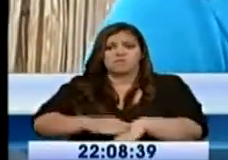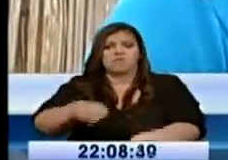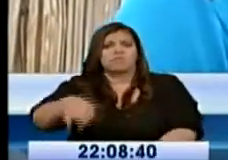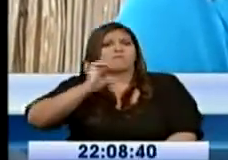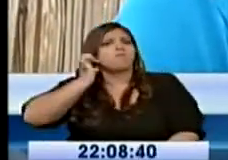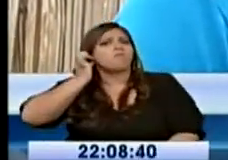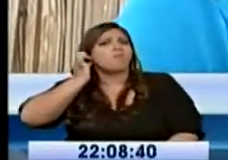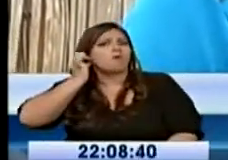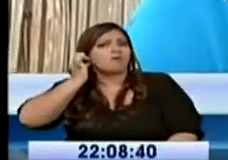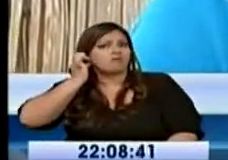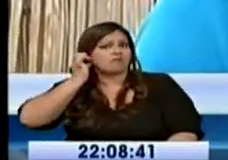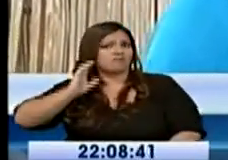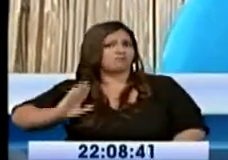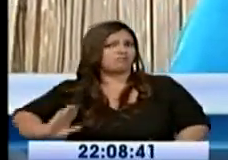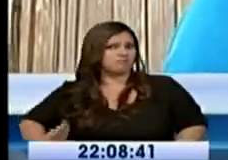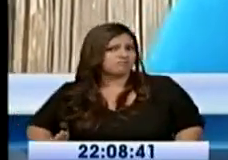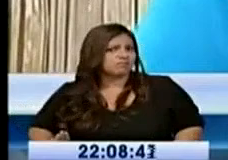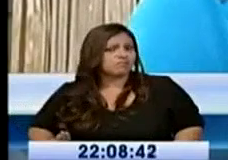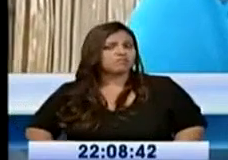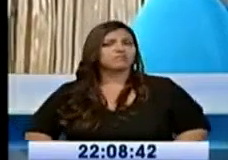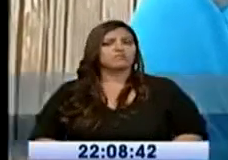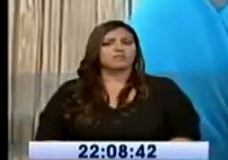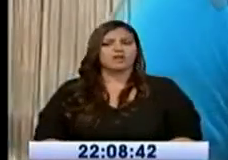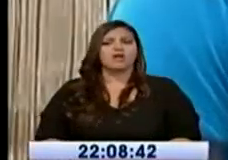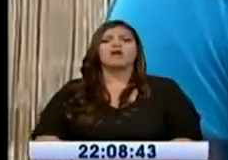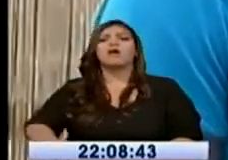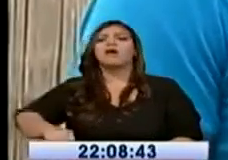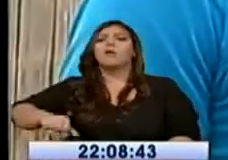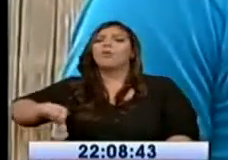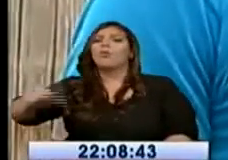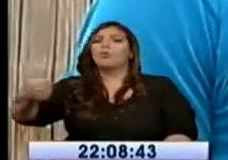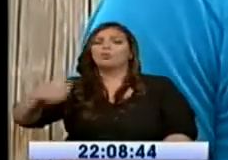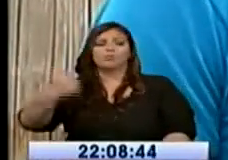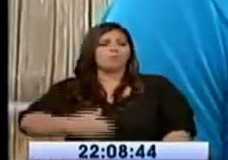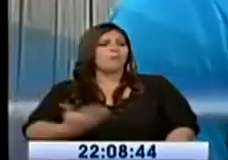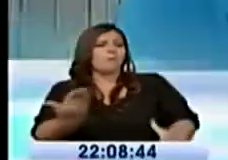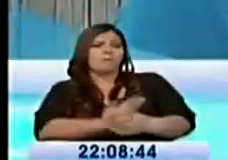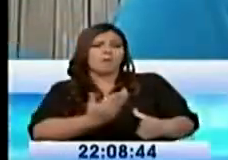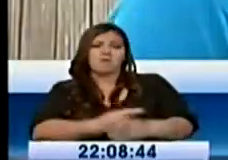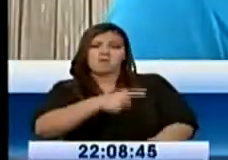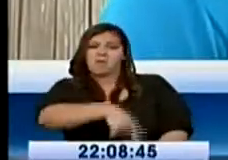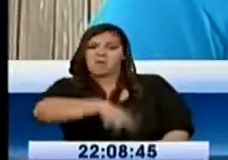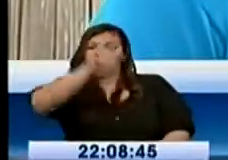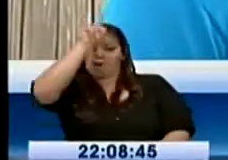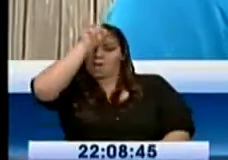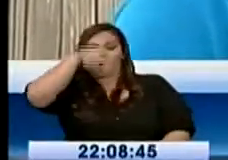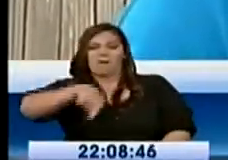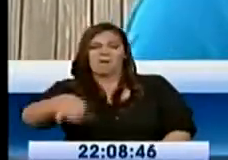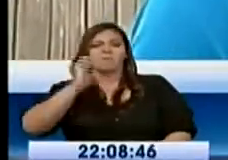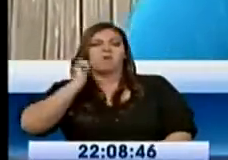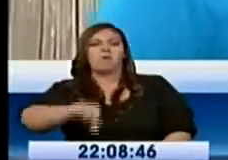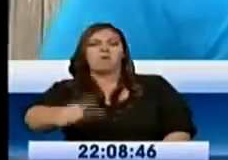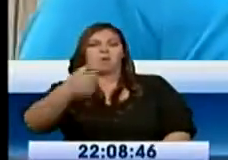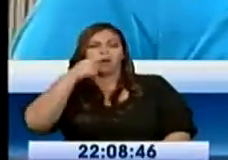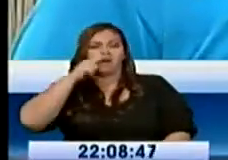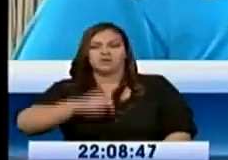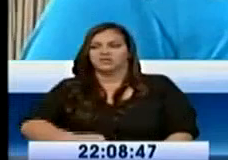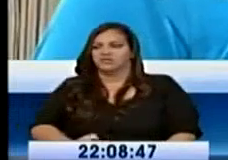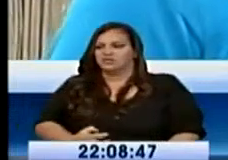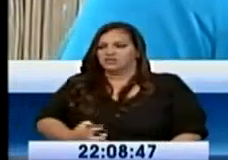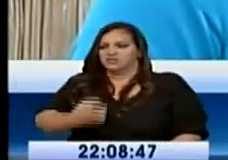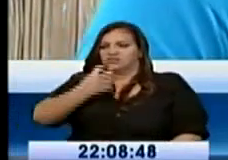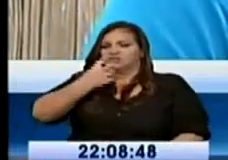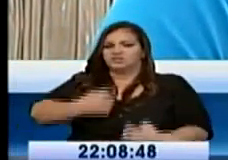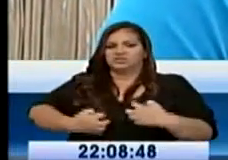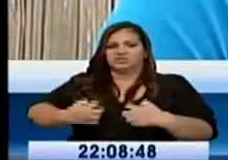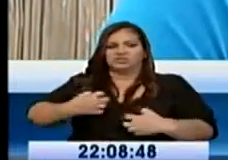le había dicho que sí, ahí te quiero ver, dice, como la está pagando. Yo lo que pido es justicia para mi hermano, que esto no se va a quedar haciendo más. Yo lo quiero que si mi